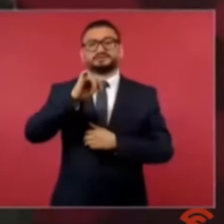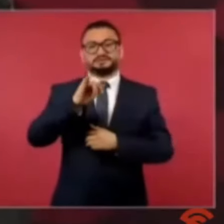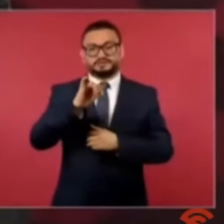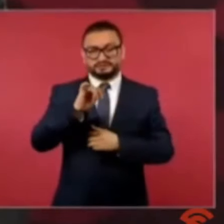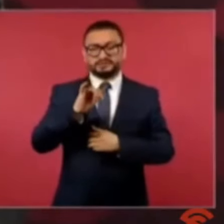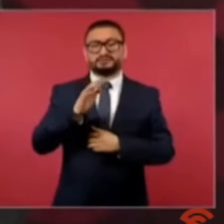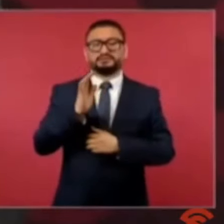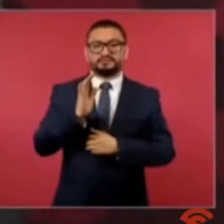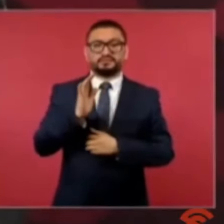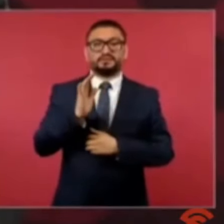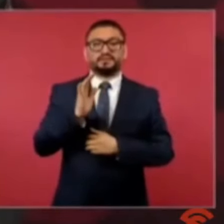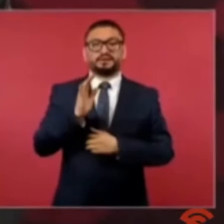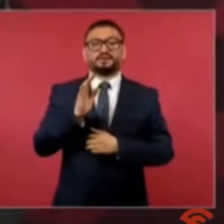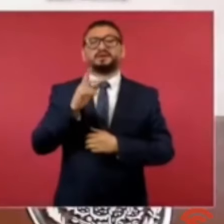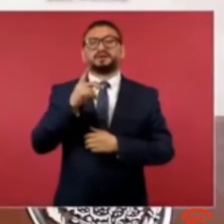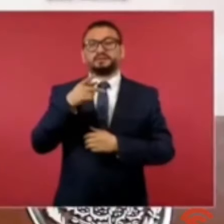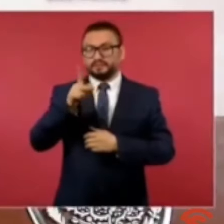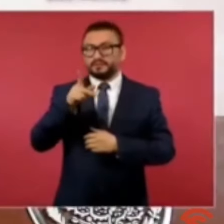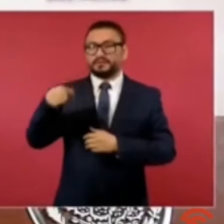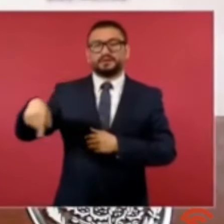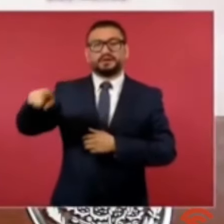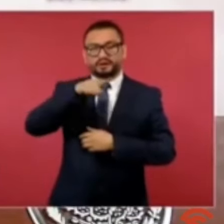muy leales